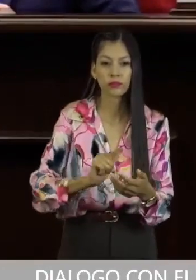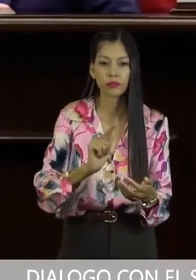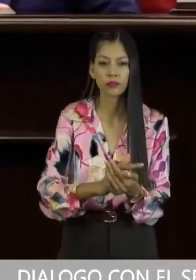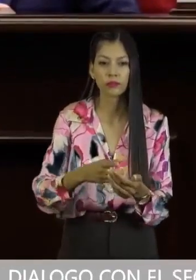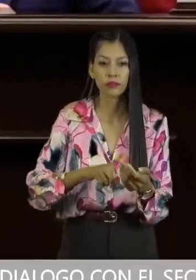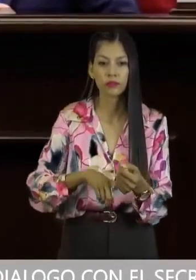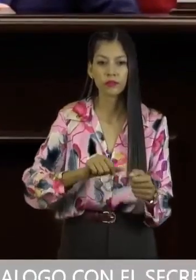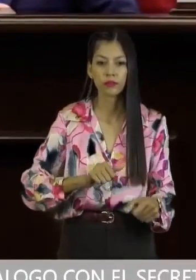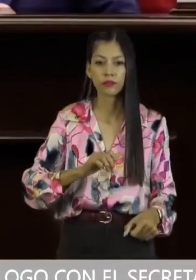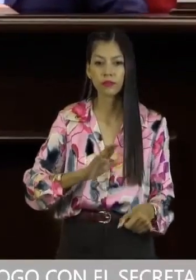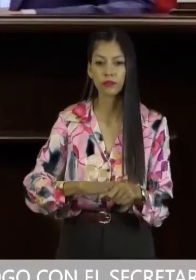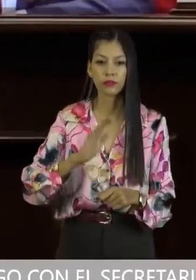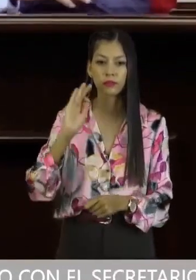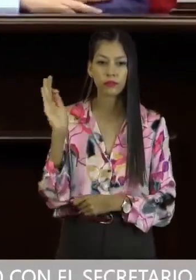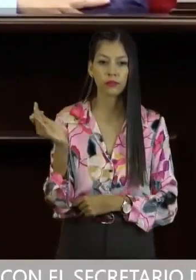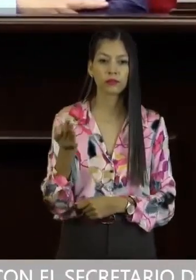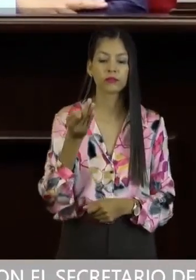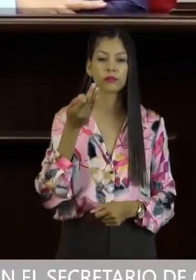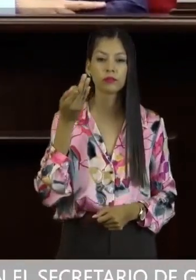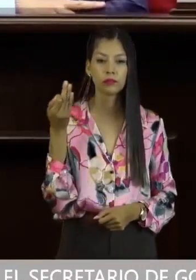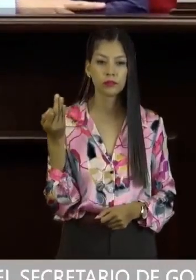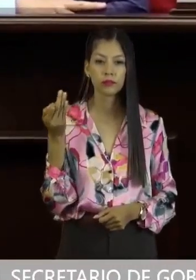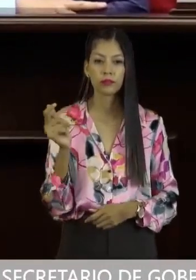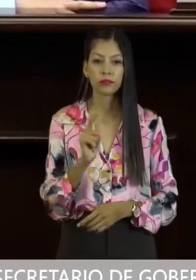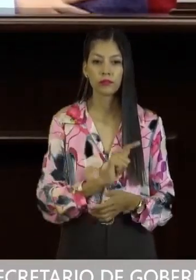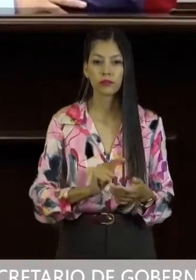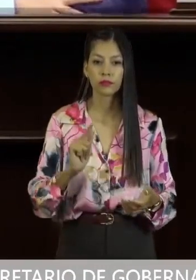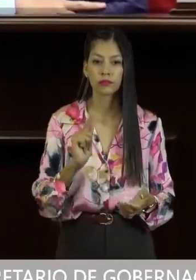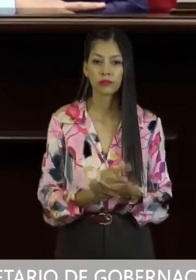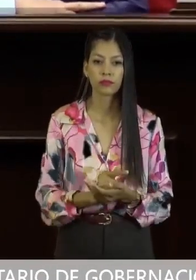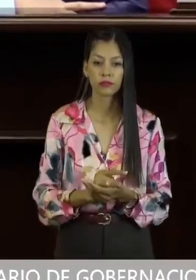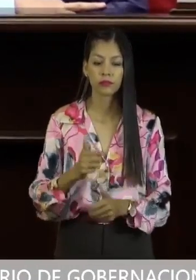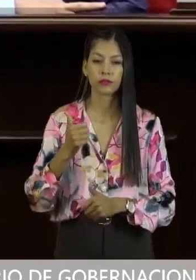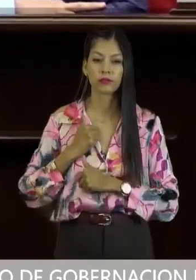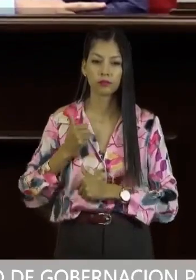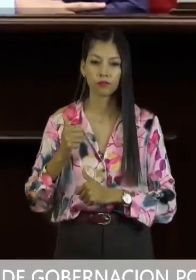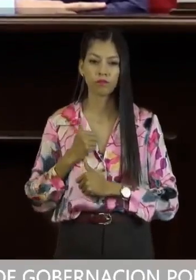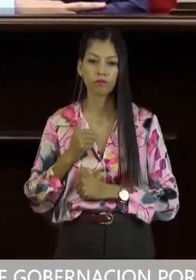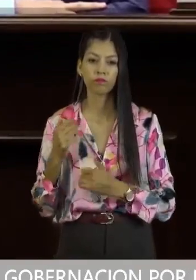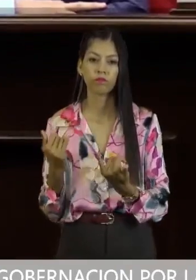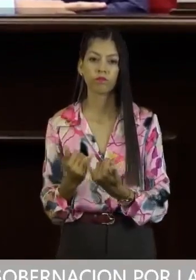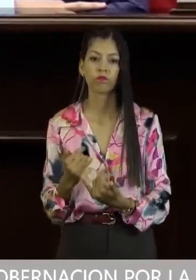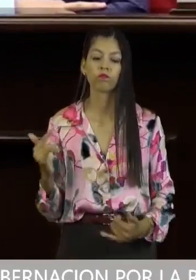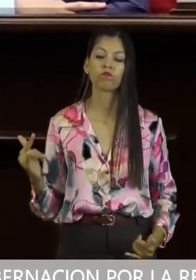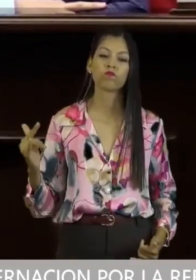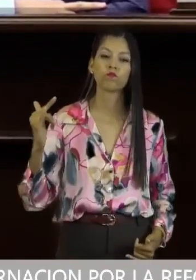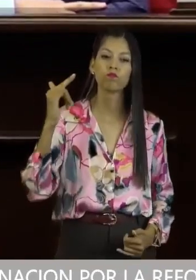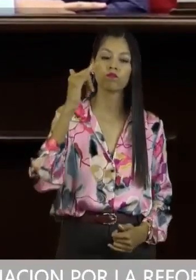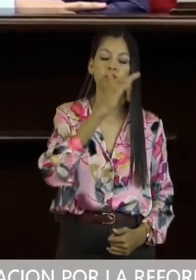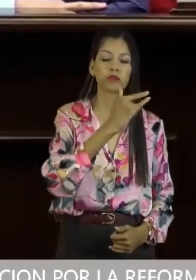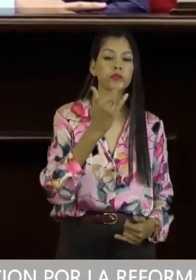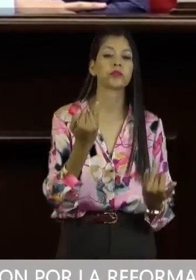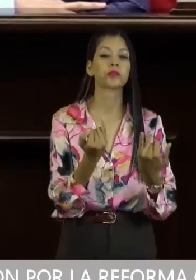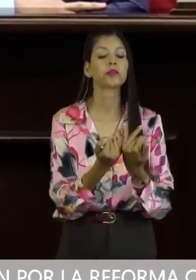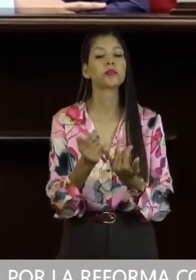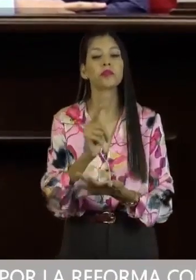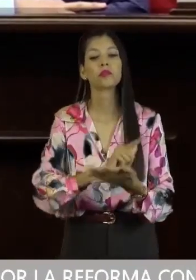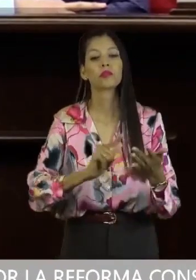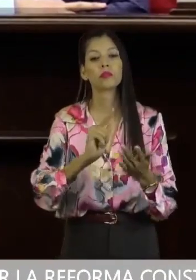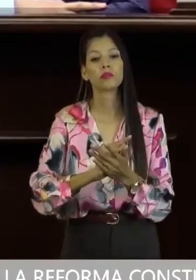Administración Pública Federal, la Ley del Ejército y Fuerza Aérea, incluso de la Ley de